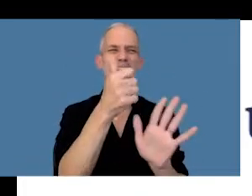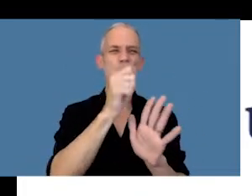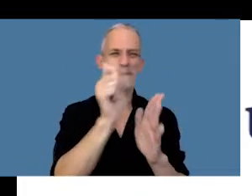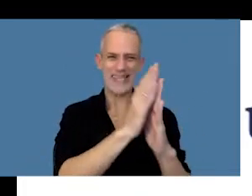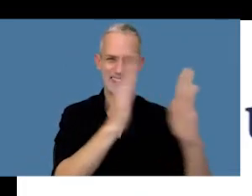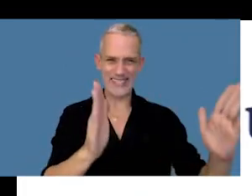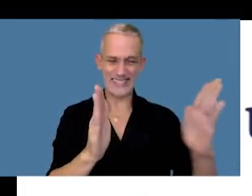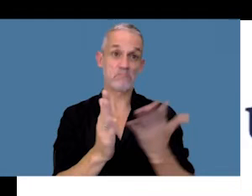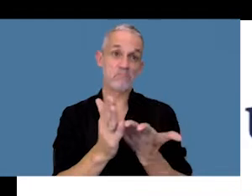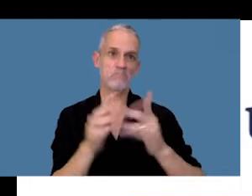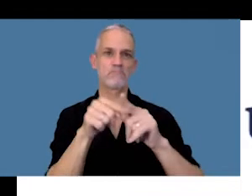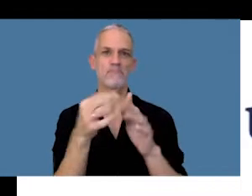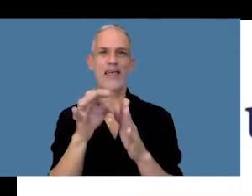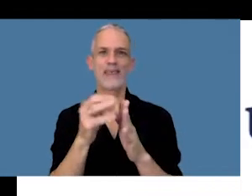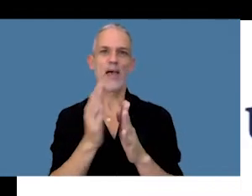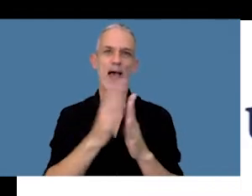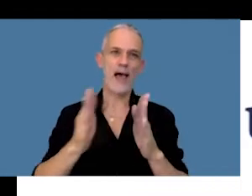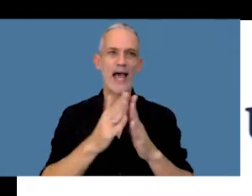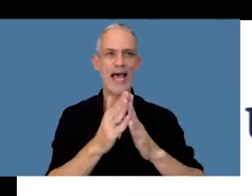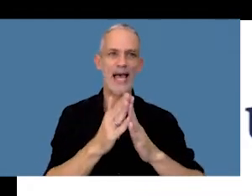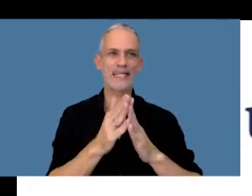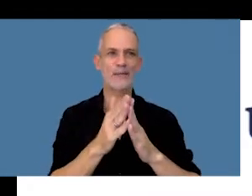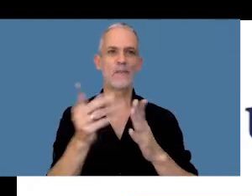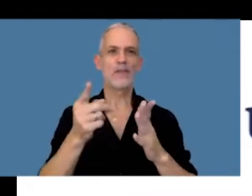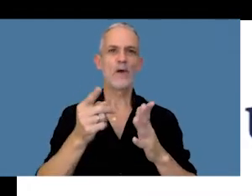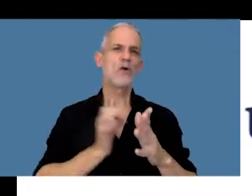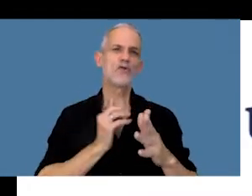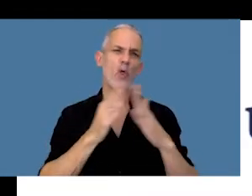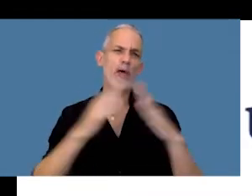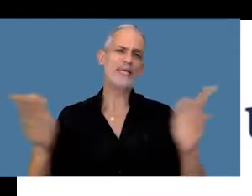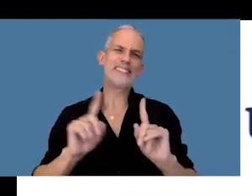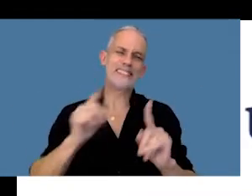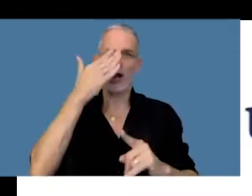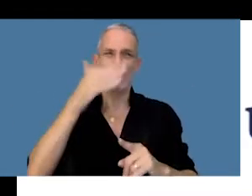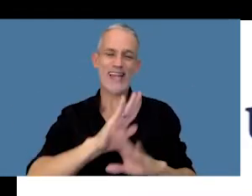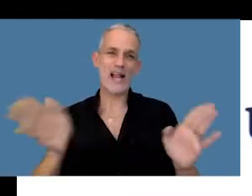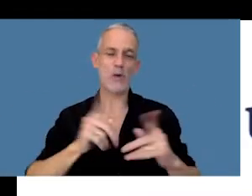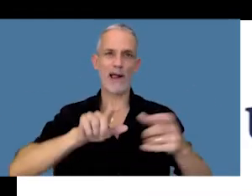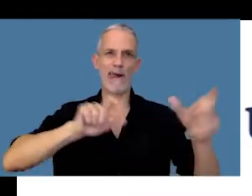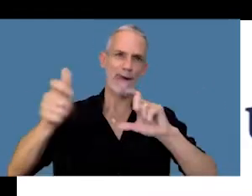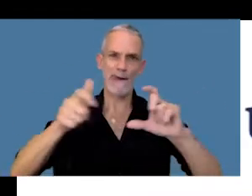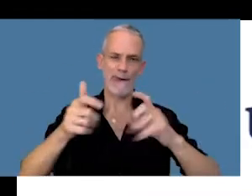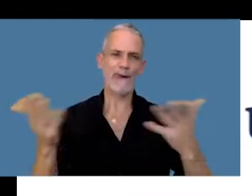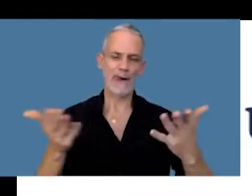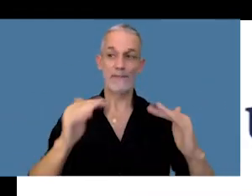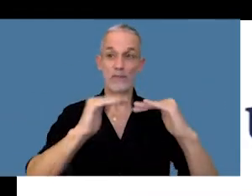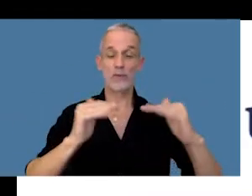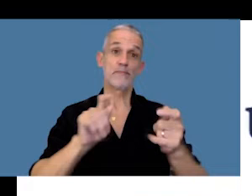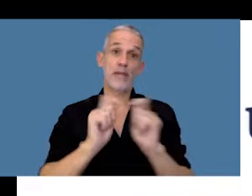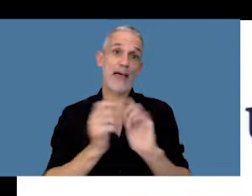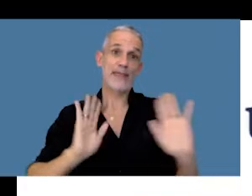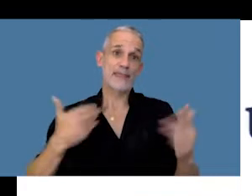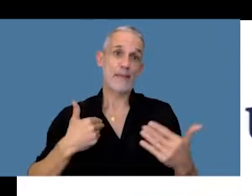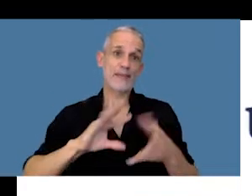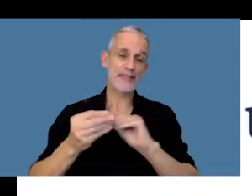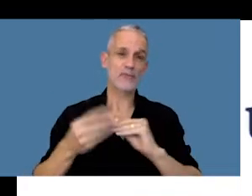Se suponía que, bueno, iba a estar, ¿cómo se llama?, todo el año, pero iba a quedar muy desfasado. Nos estamos adaptando aquí a